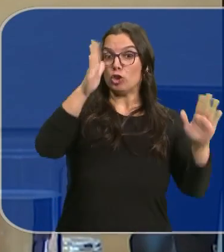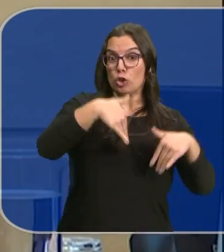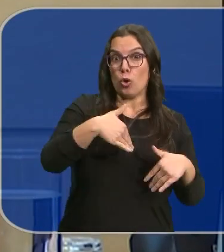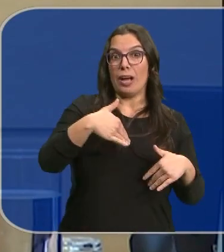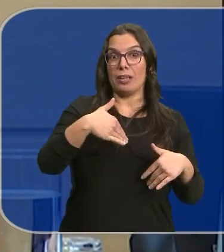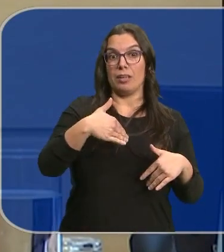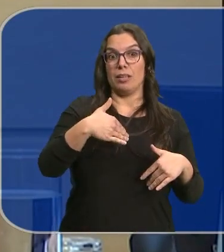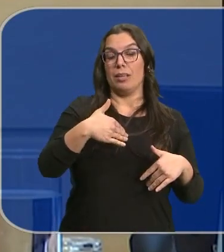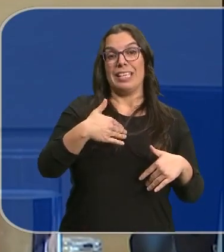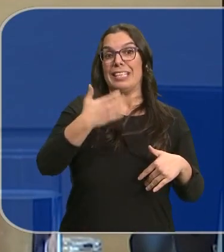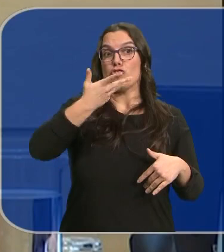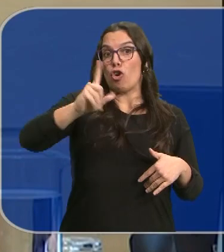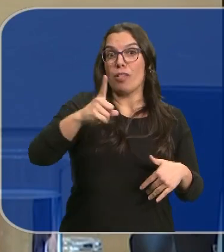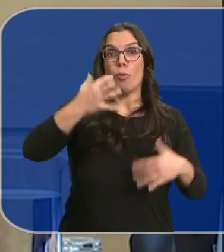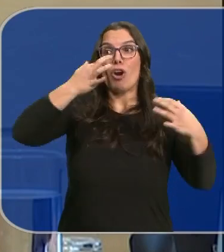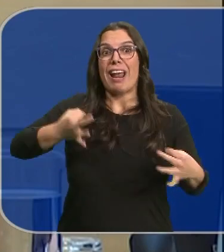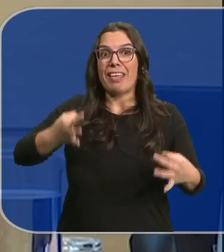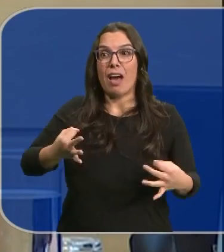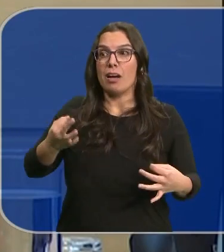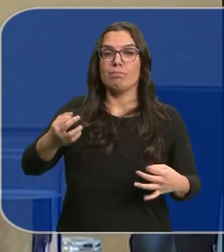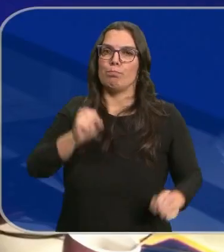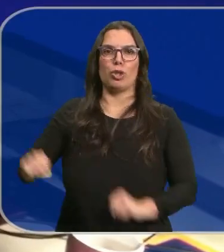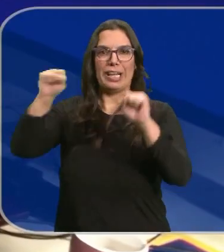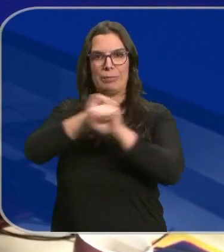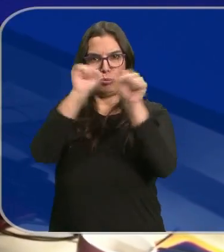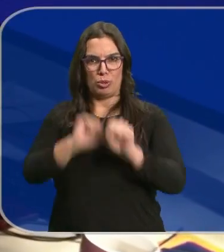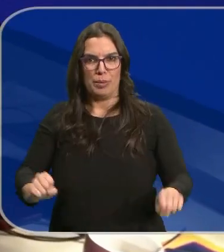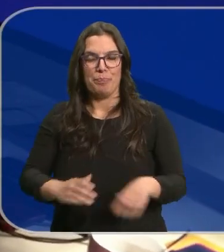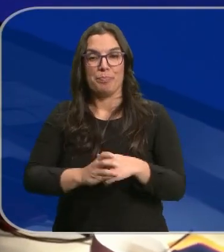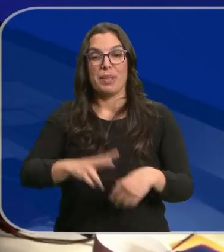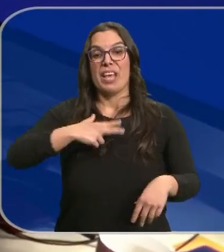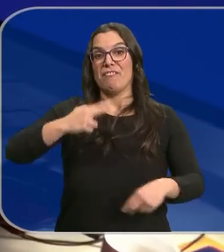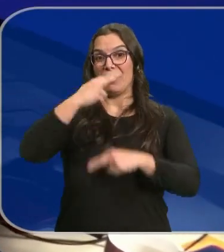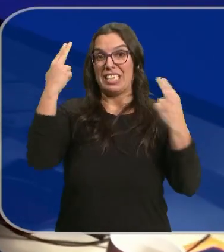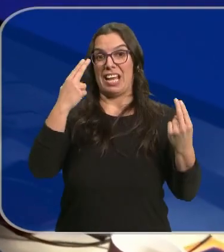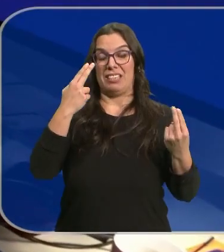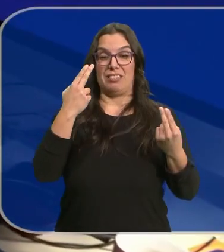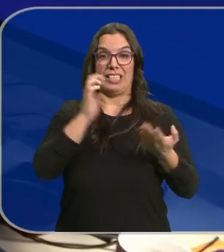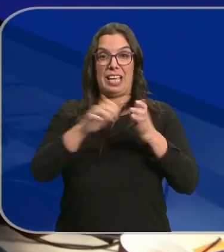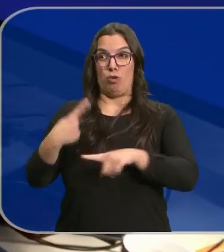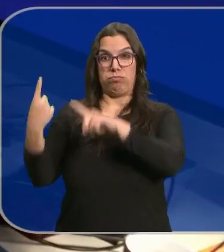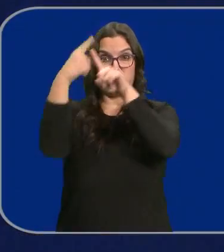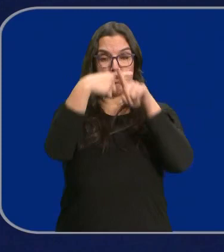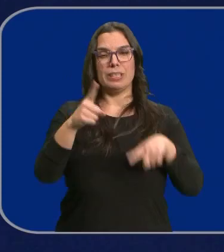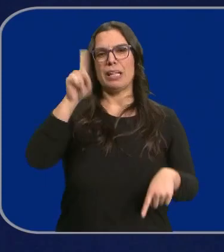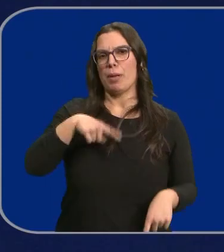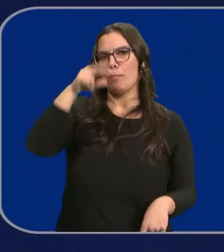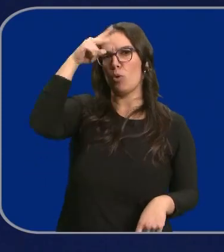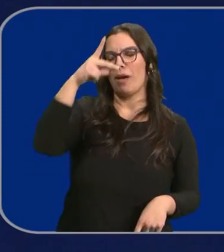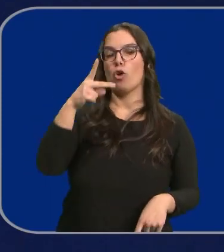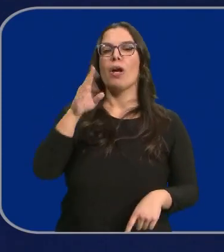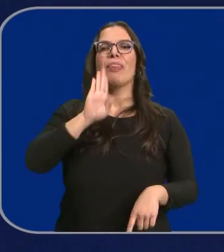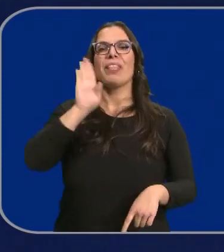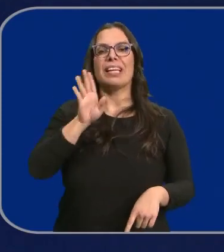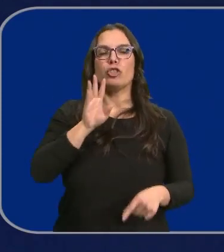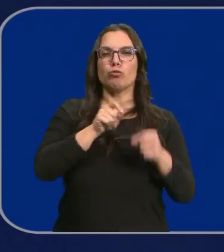conocimiento de la realidad que sufren muchas mujeres no tendremos manera de protegerlas. En las fiscalías de Castilla y León preocupa también el aumento de los